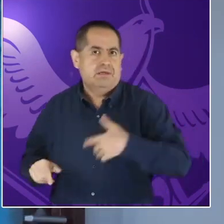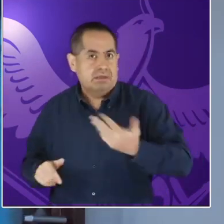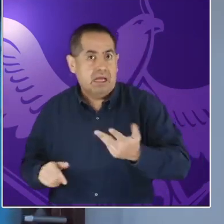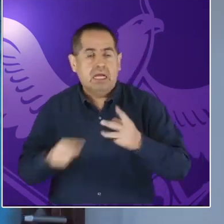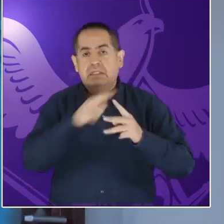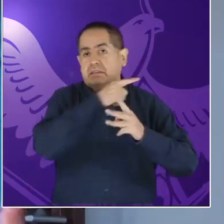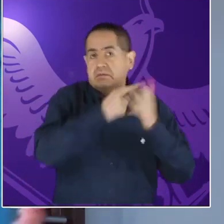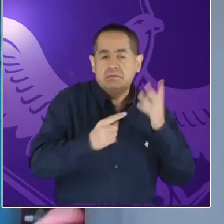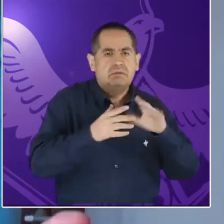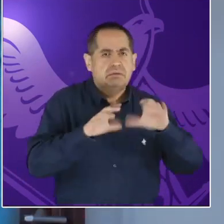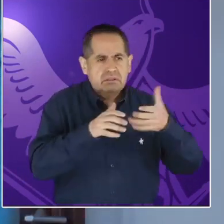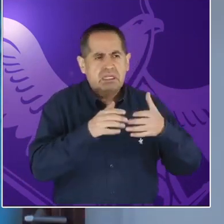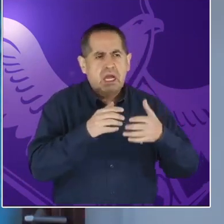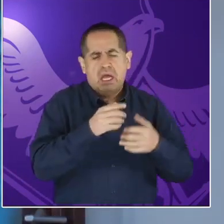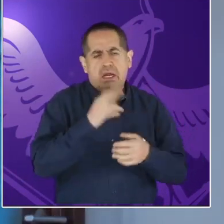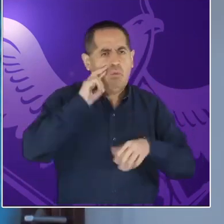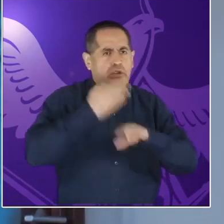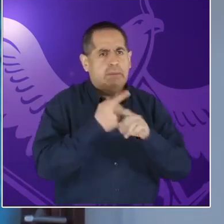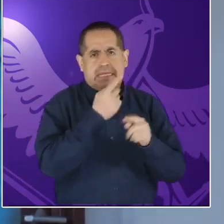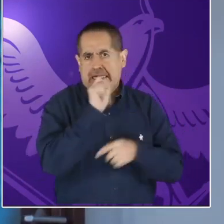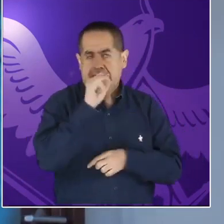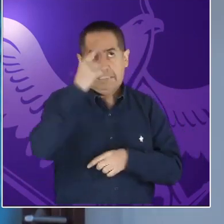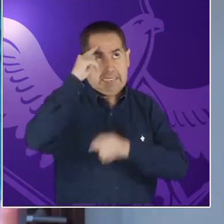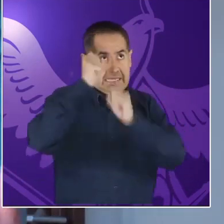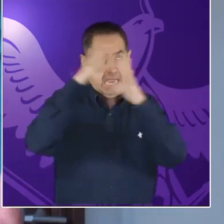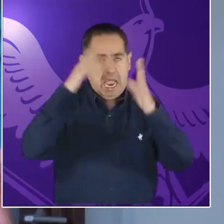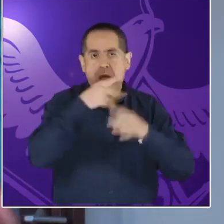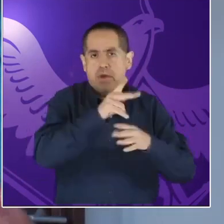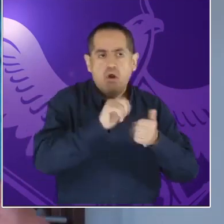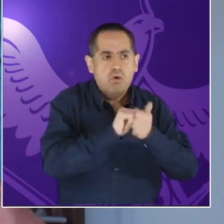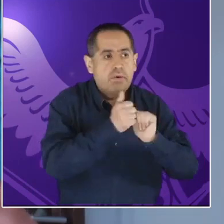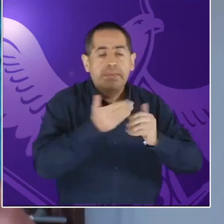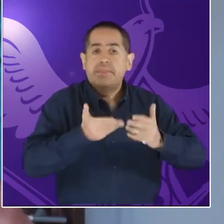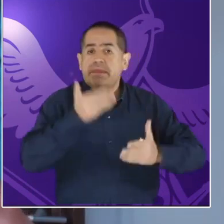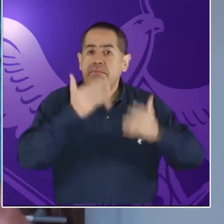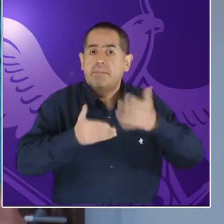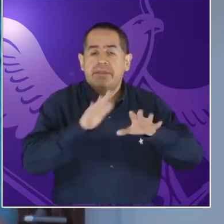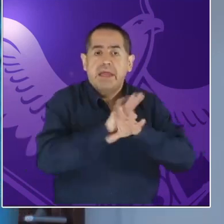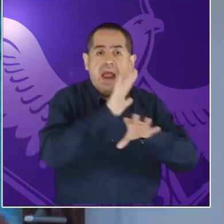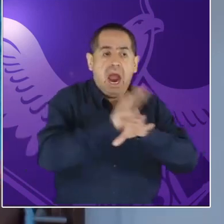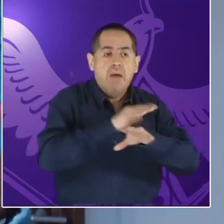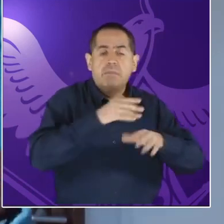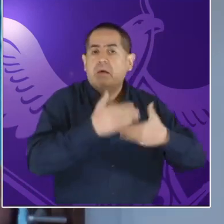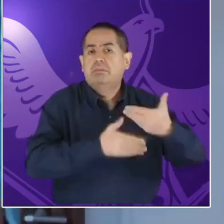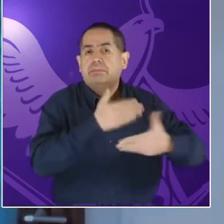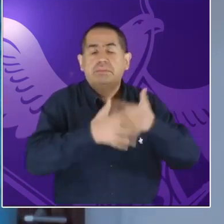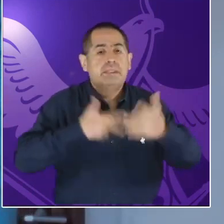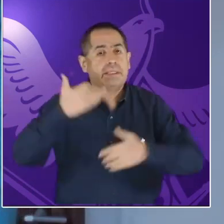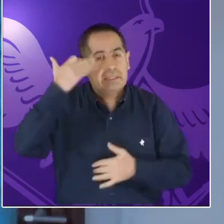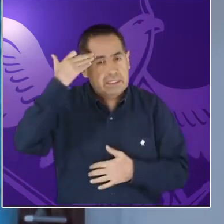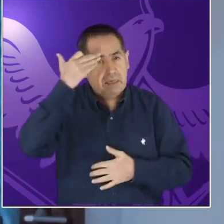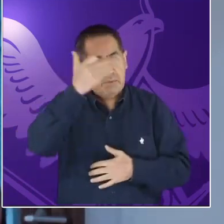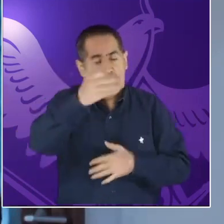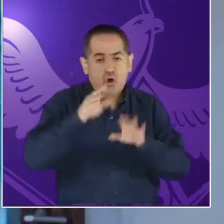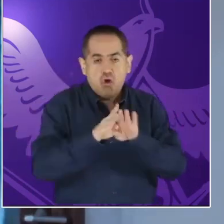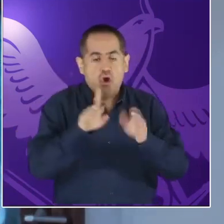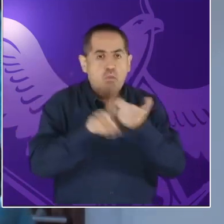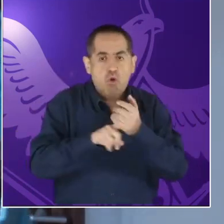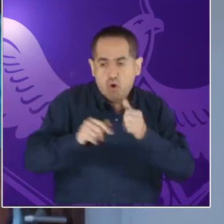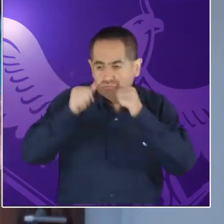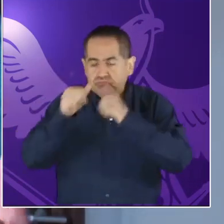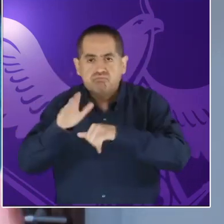con ese hijo o esa hija. De manera que esto es prueba de que la responsabilidad parental, si bien es una sola, se